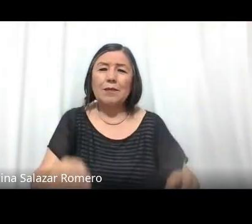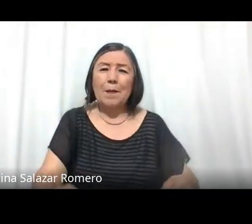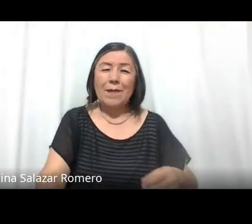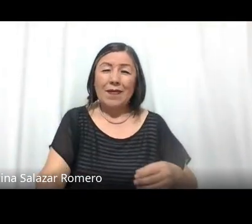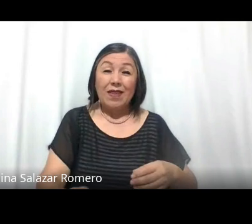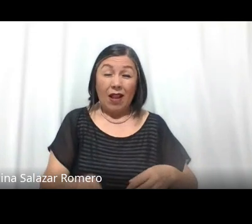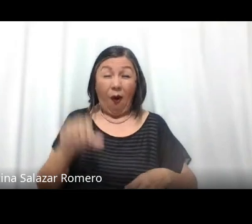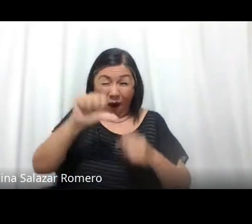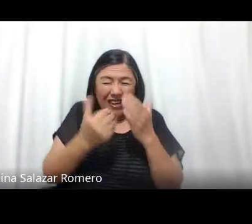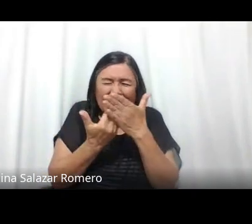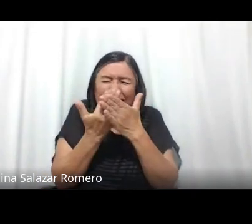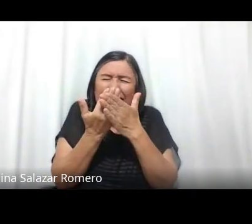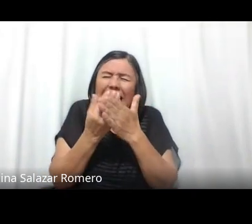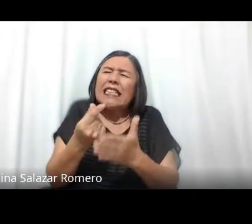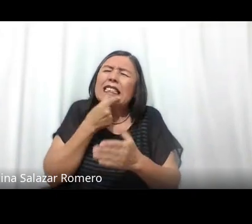señas?